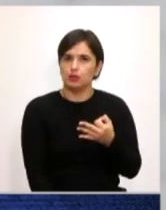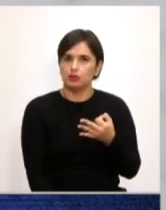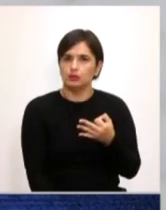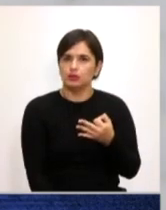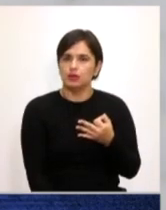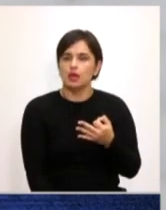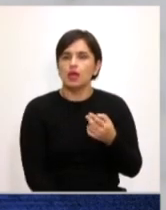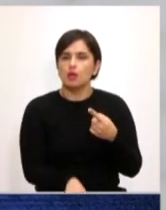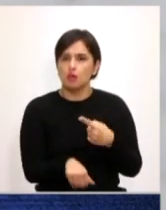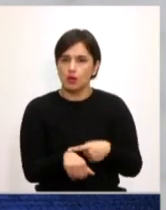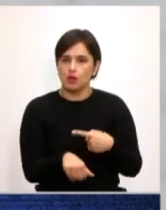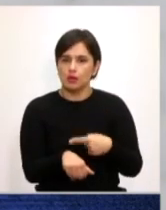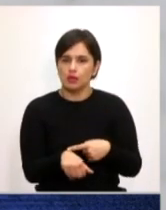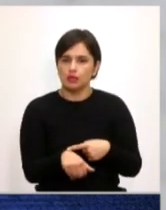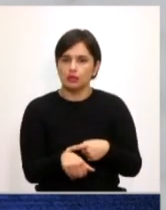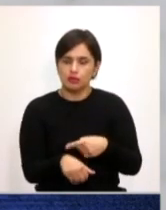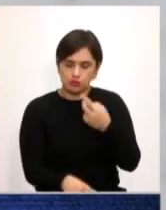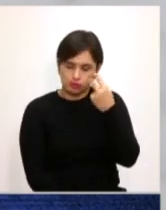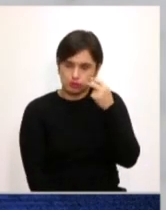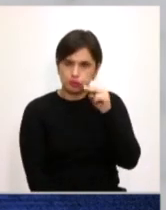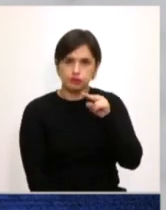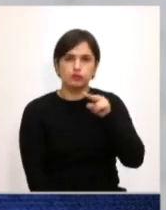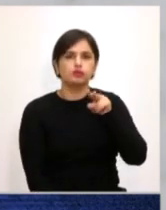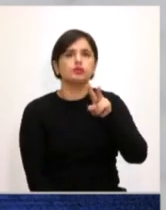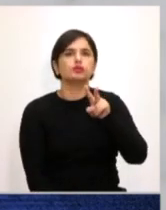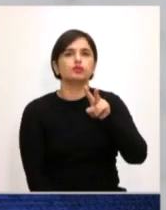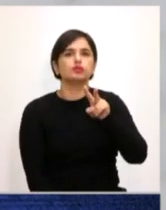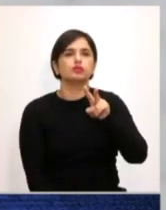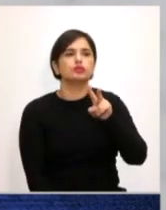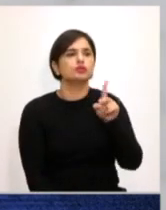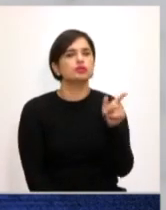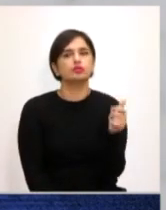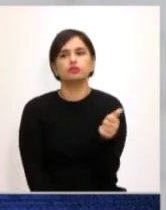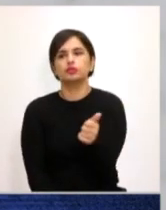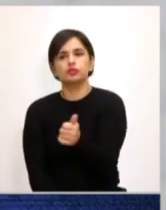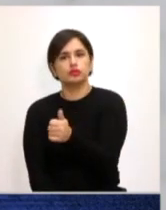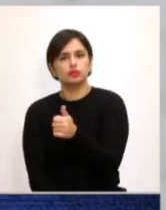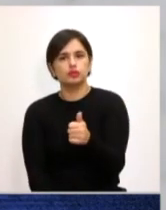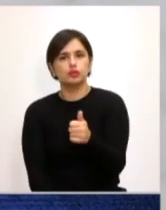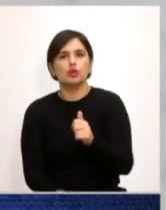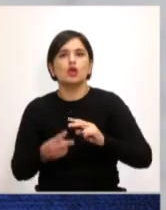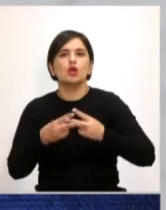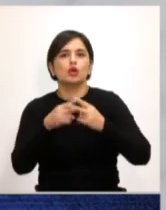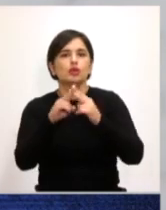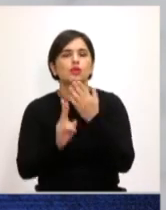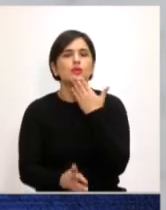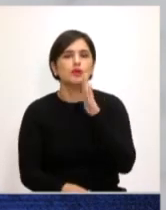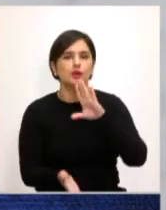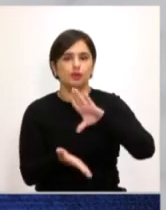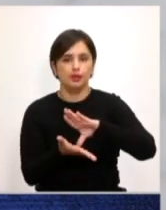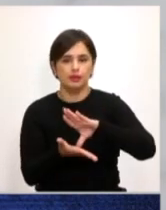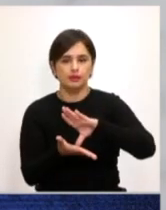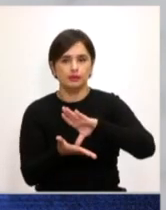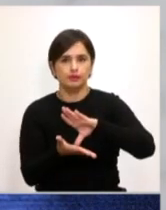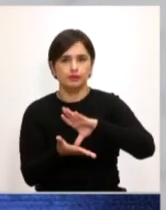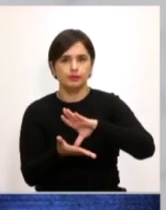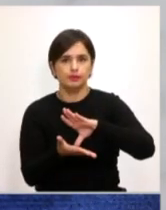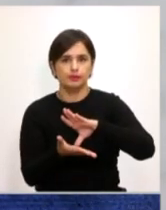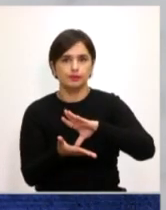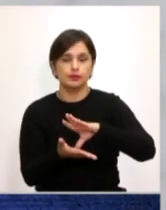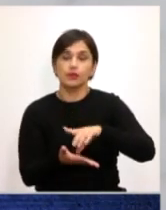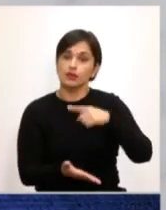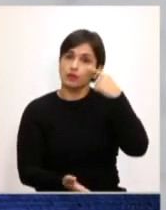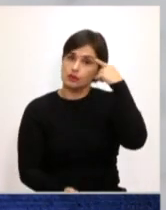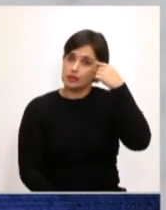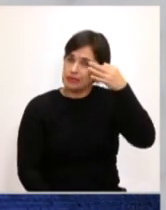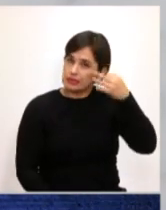llegó el momento de levantar la mirada y ponernos todos a la tarea de construir un mejor país. Estoy